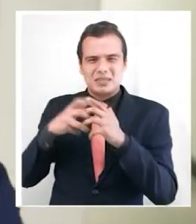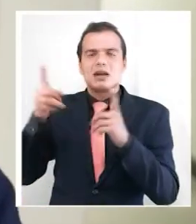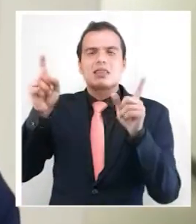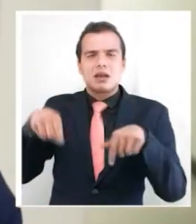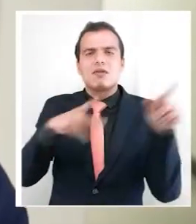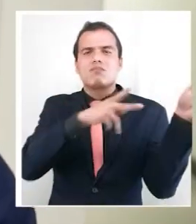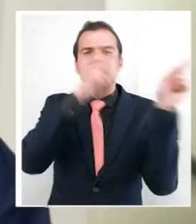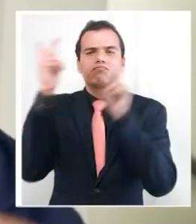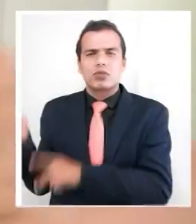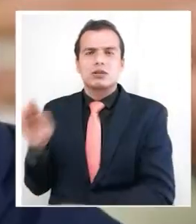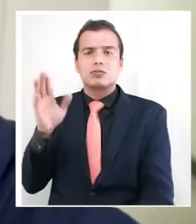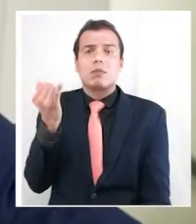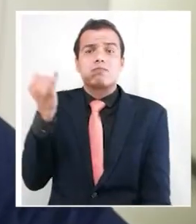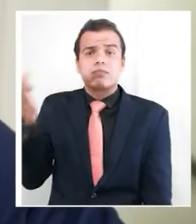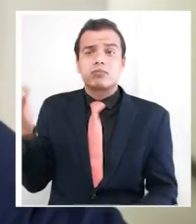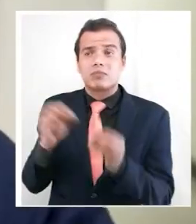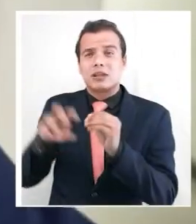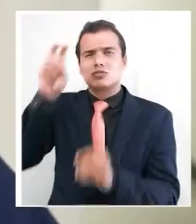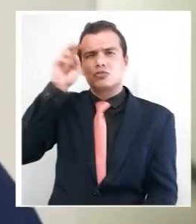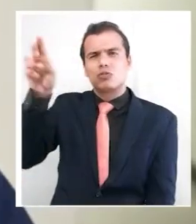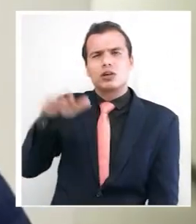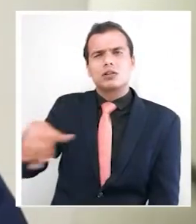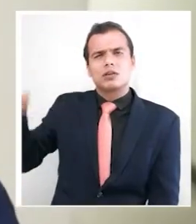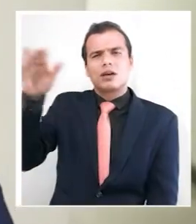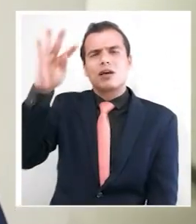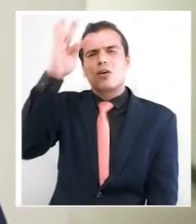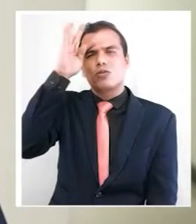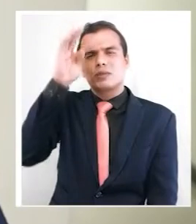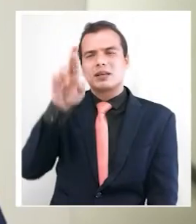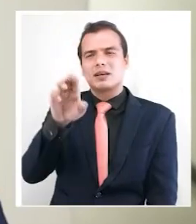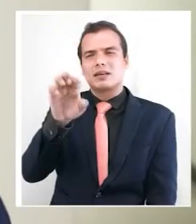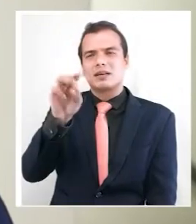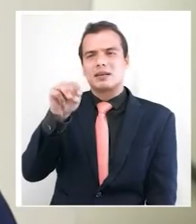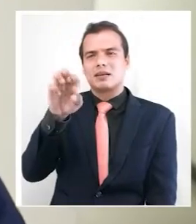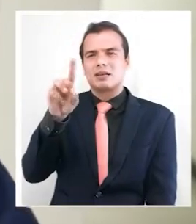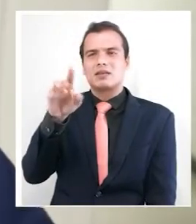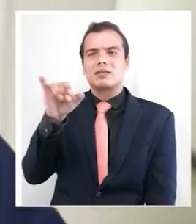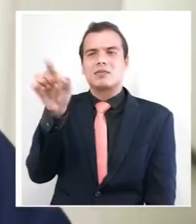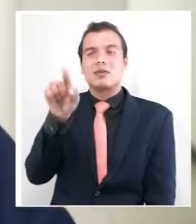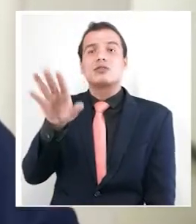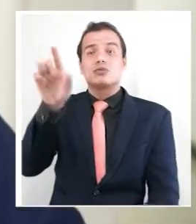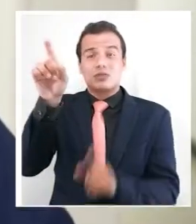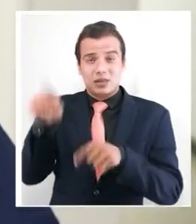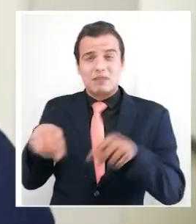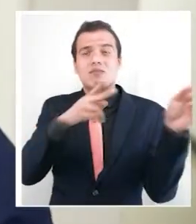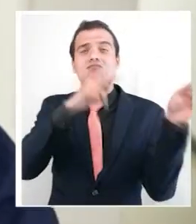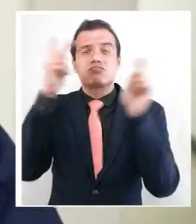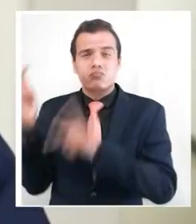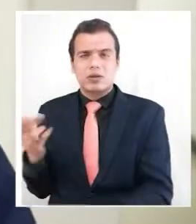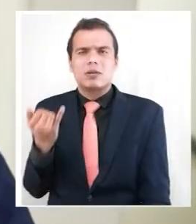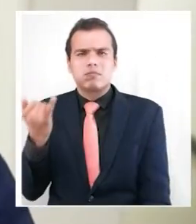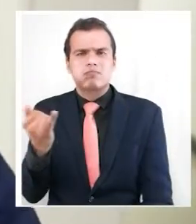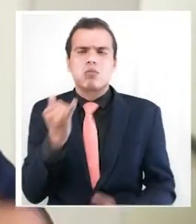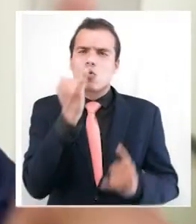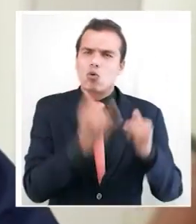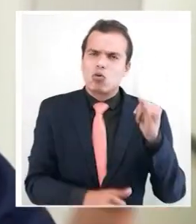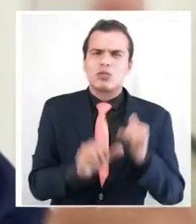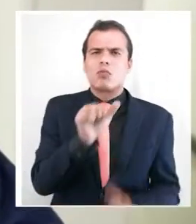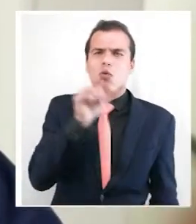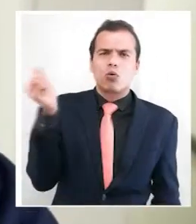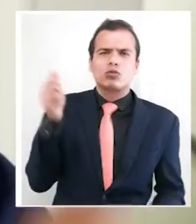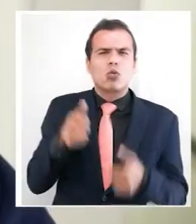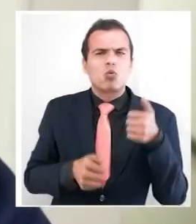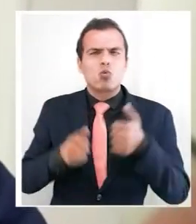hacer un puente también. Y si seguimos avanzando hacia el norte, frente a la Clínica de los Remedios, hay que hacer un puente de tercer nivel. Y finalmente, otra